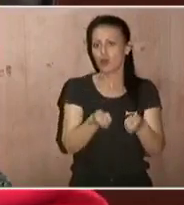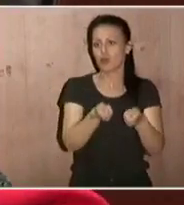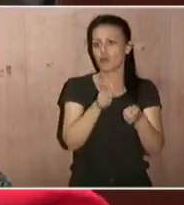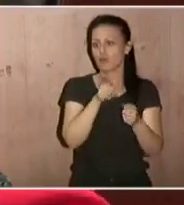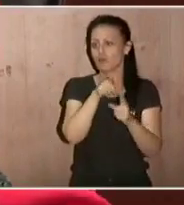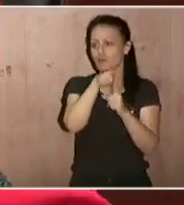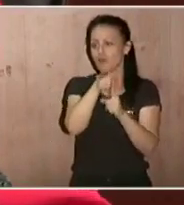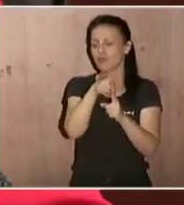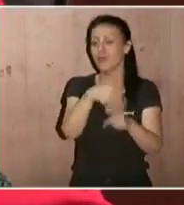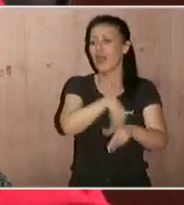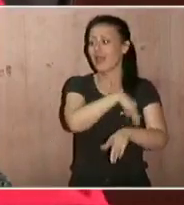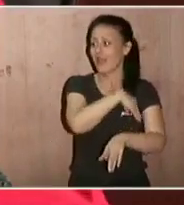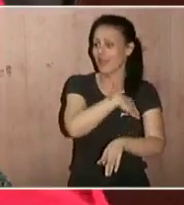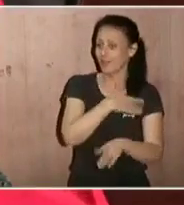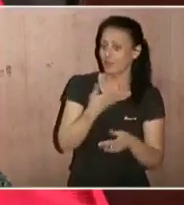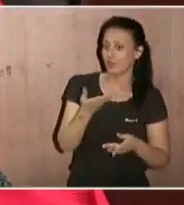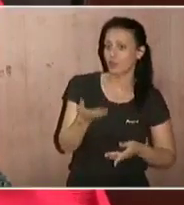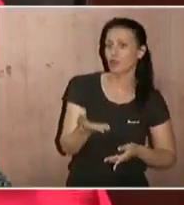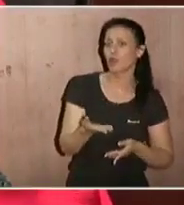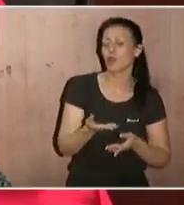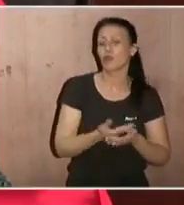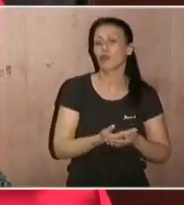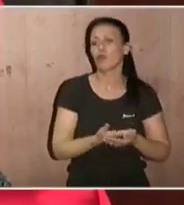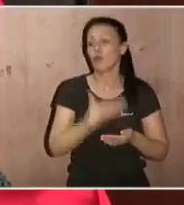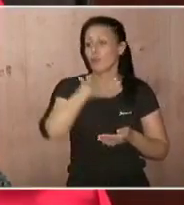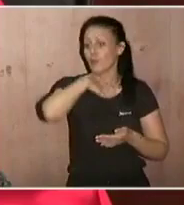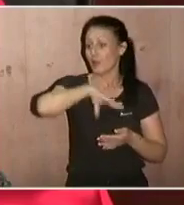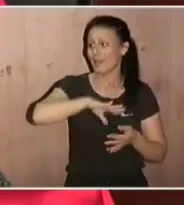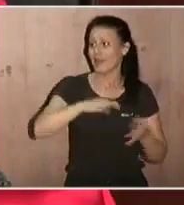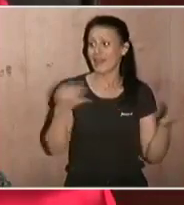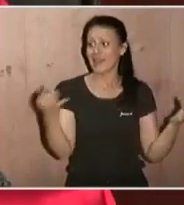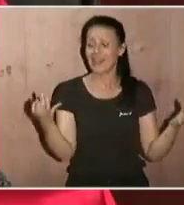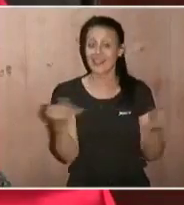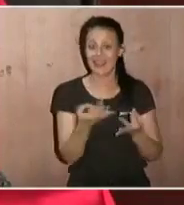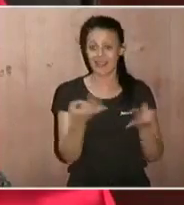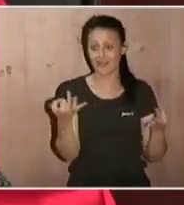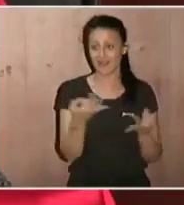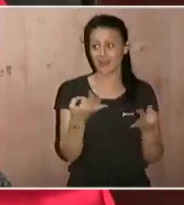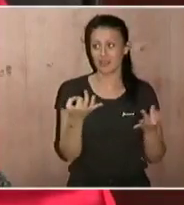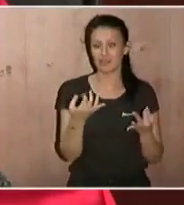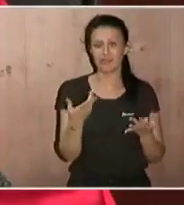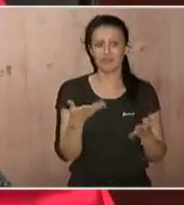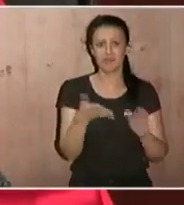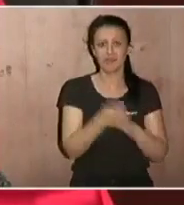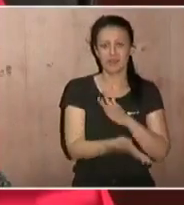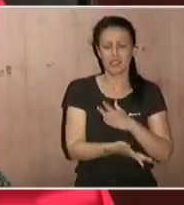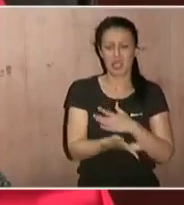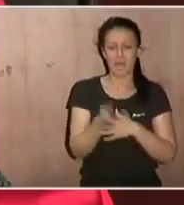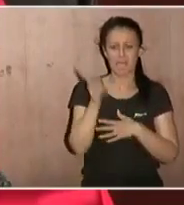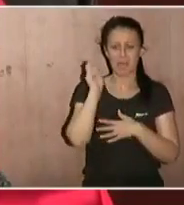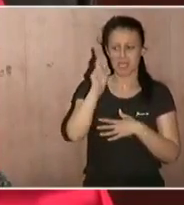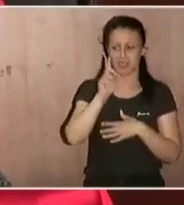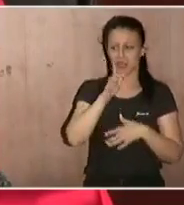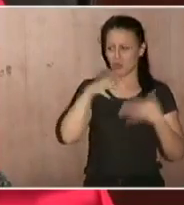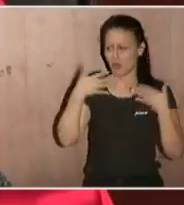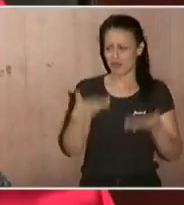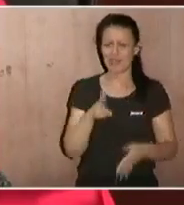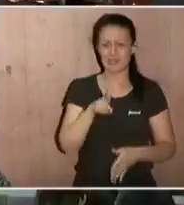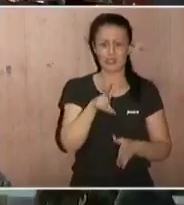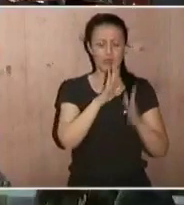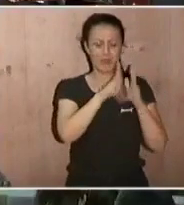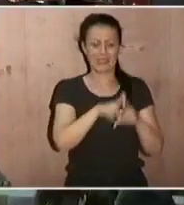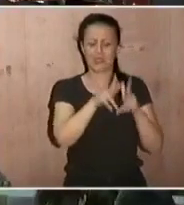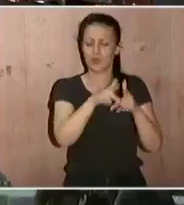un académico que puede y debe considerarse uno de los grandes maestros actuales del derecho